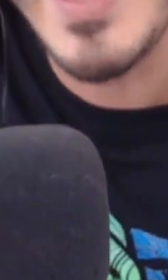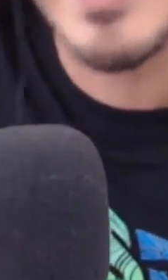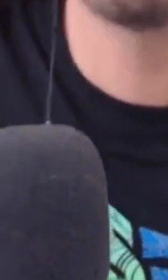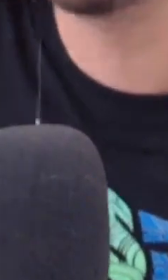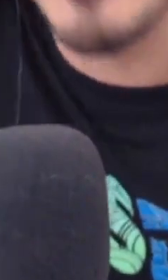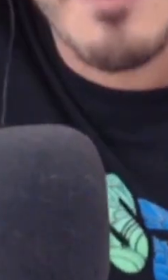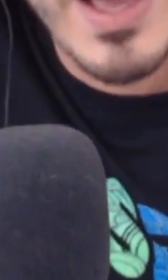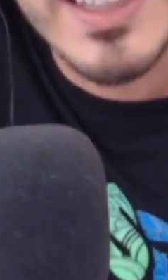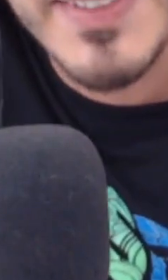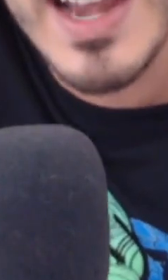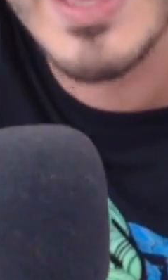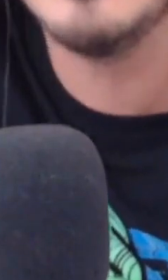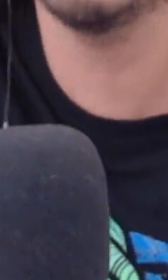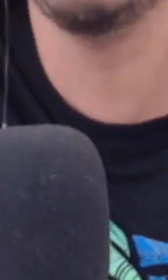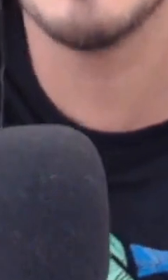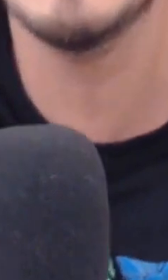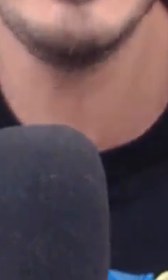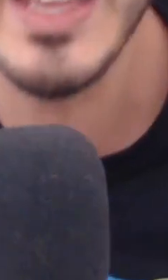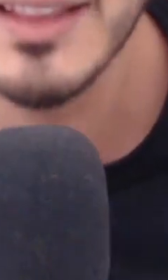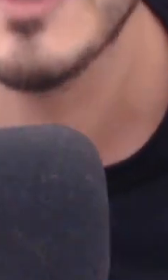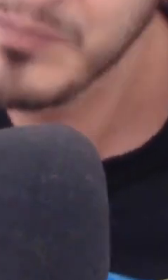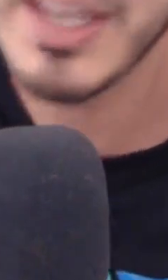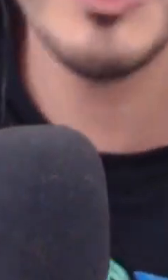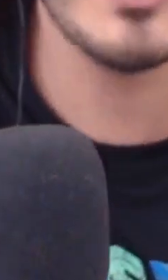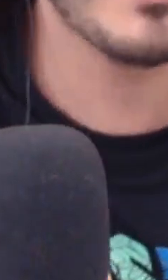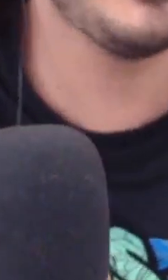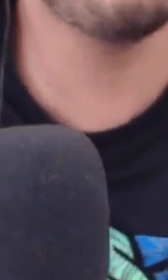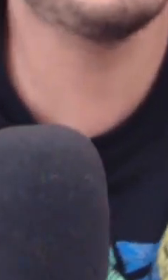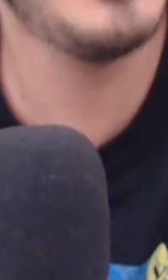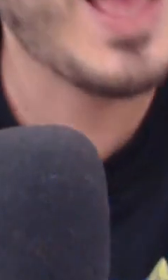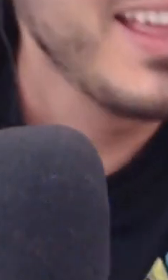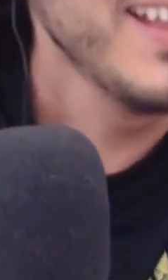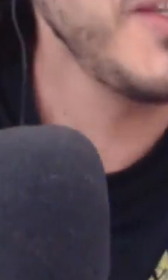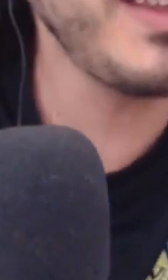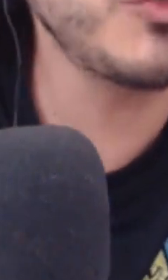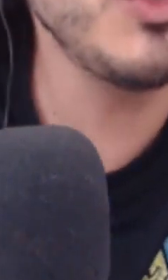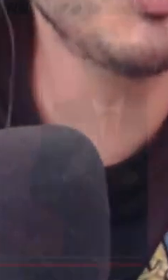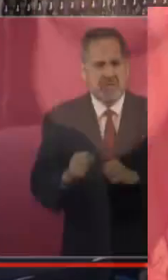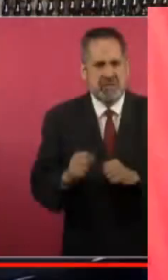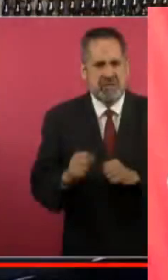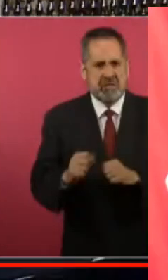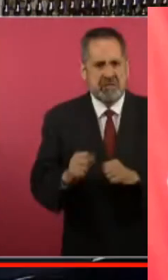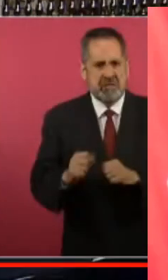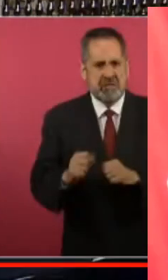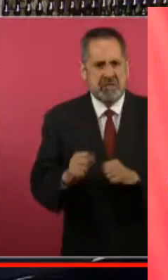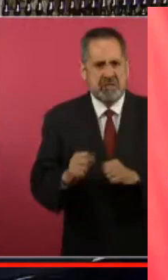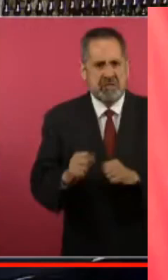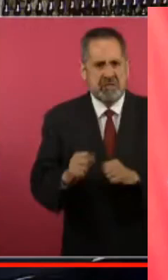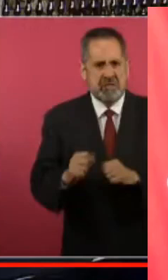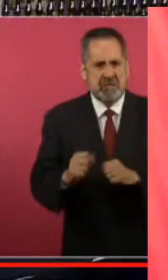diste like, esparce mi página y dile a la gente, tus familiares, gente inteligente, que me siga. Si ves esto en YouTube, suscríbete,